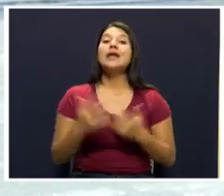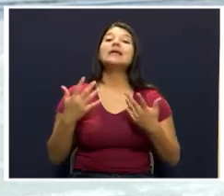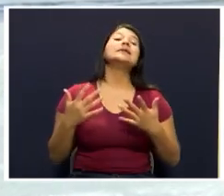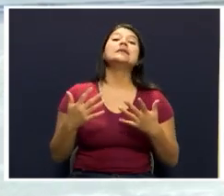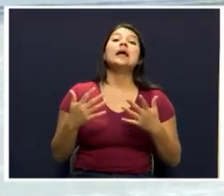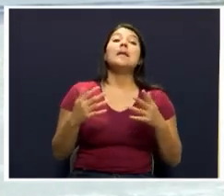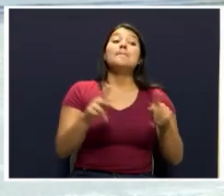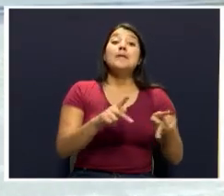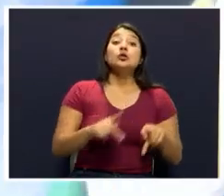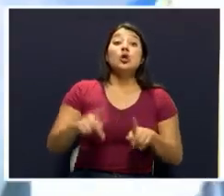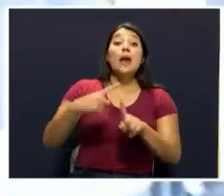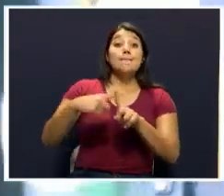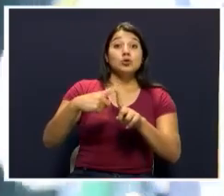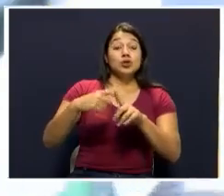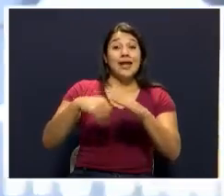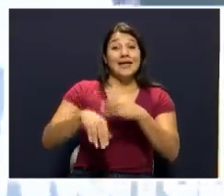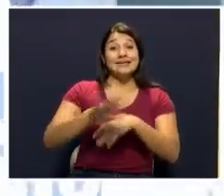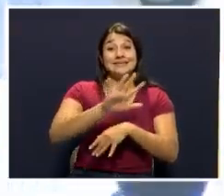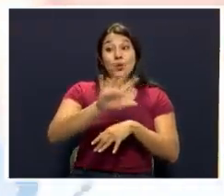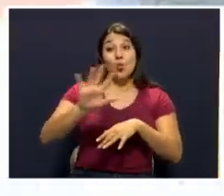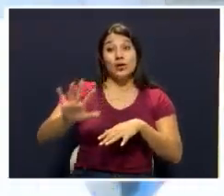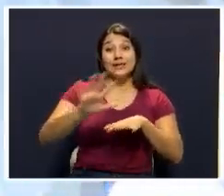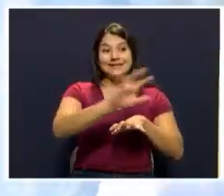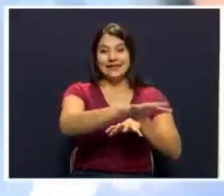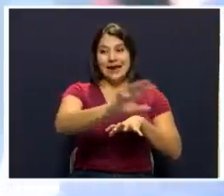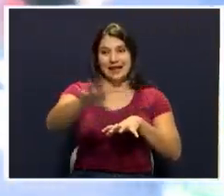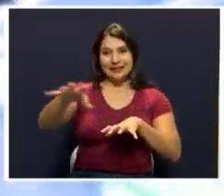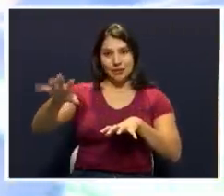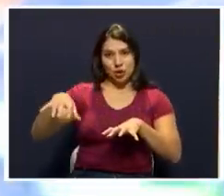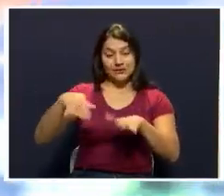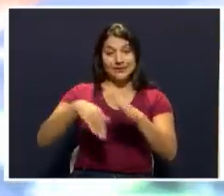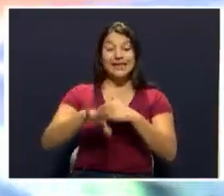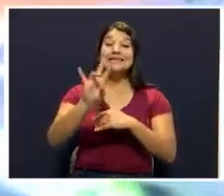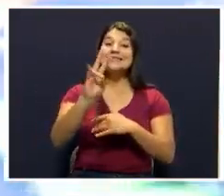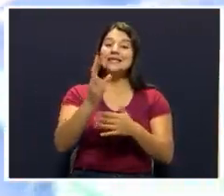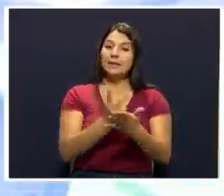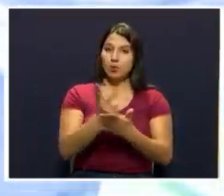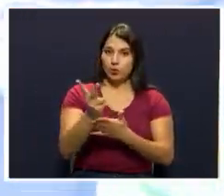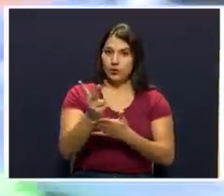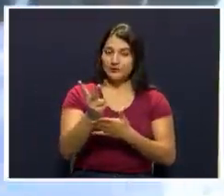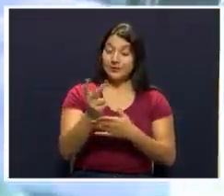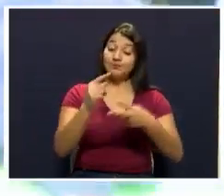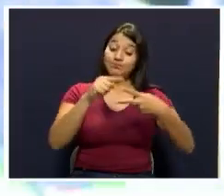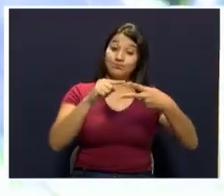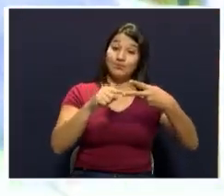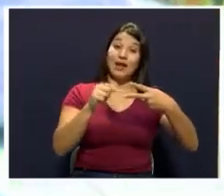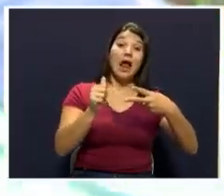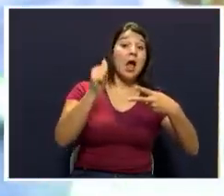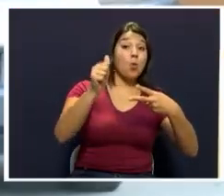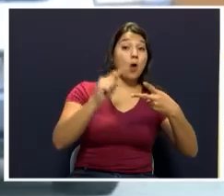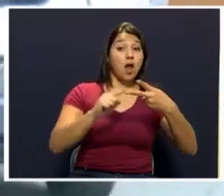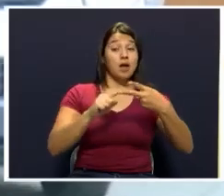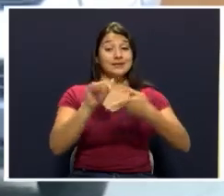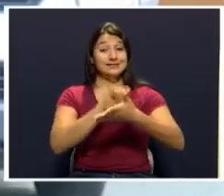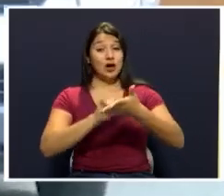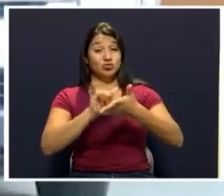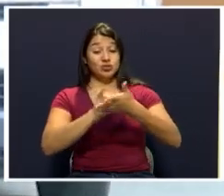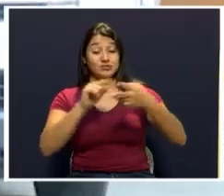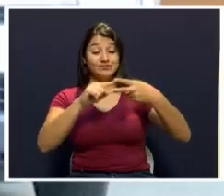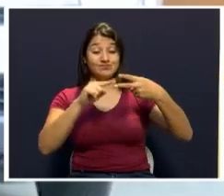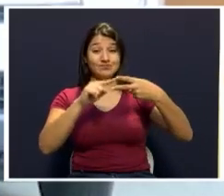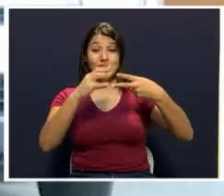casos positivos en 55 cantones de las 7 provincias, siendo Alajuela y San José los que agrupan el